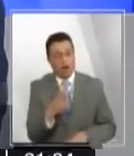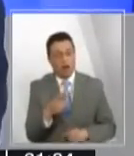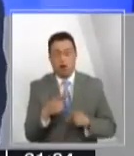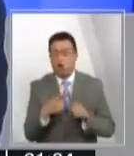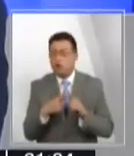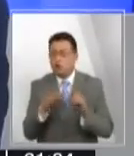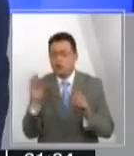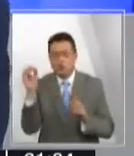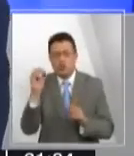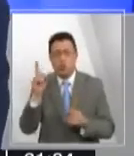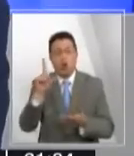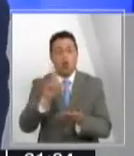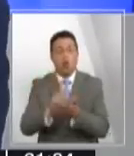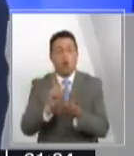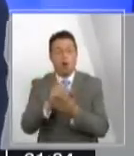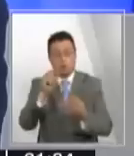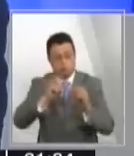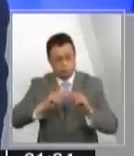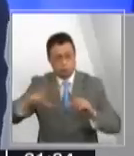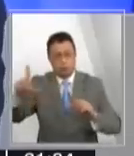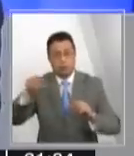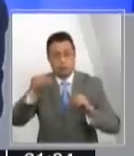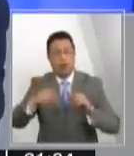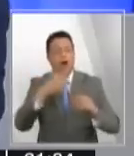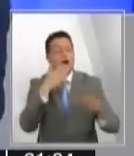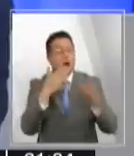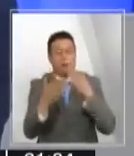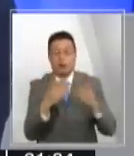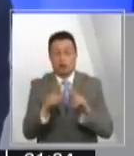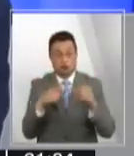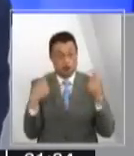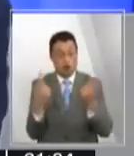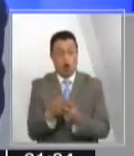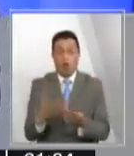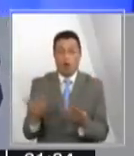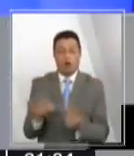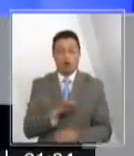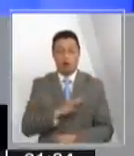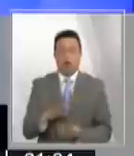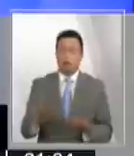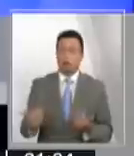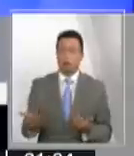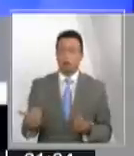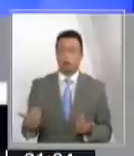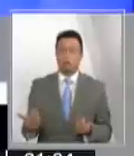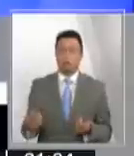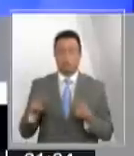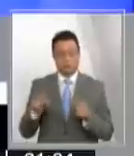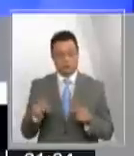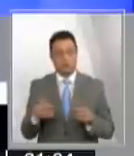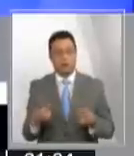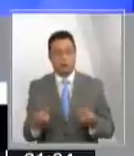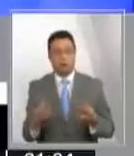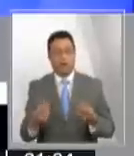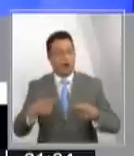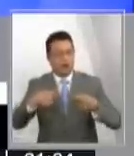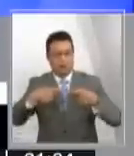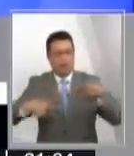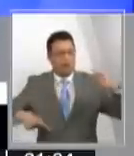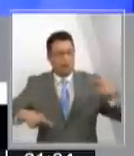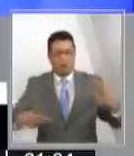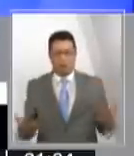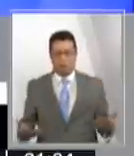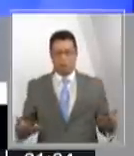lugar el inicio en serio de esa conversación que todos los chilenos están esperando. Entonces esto provoca una disociación. Hay